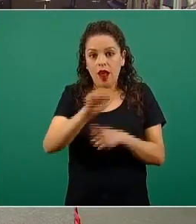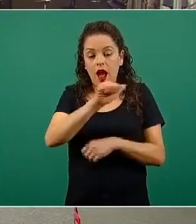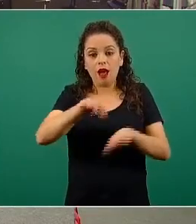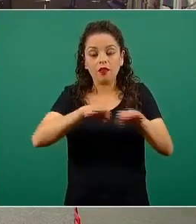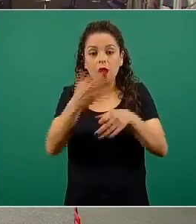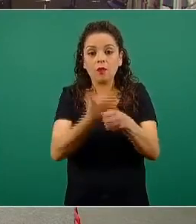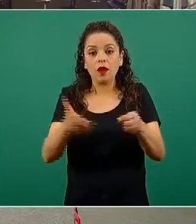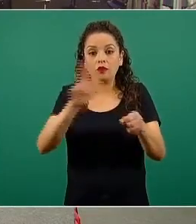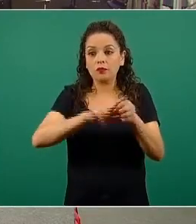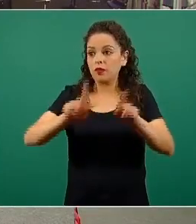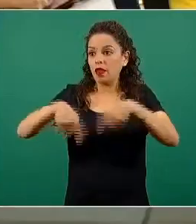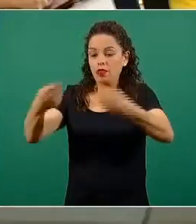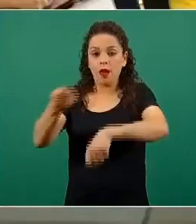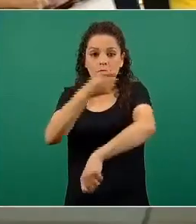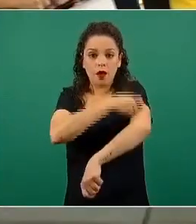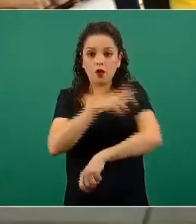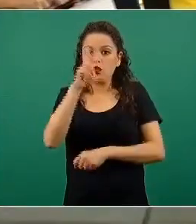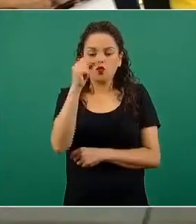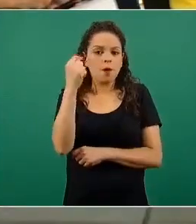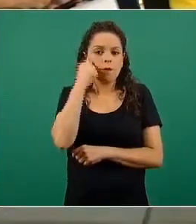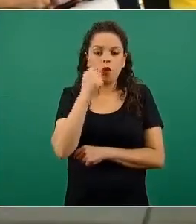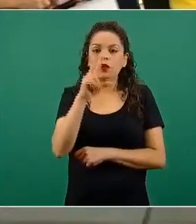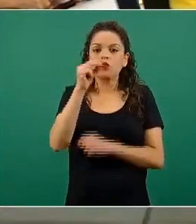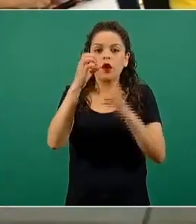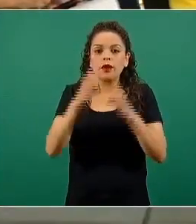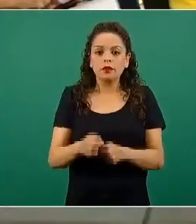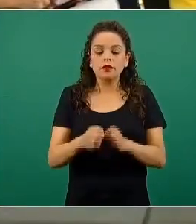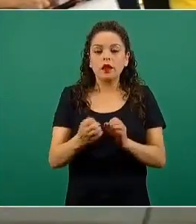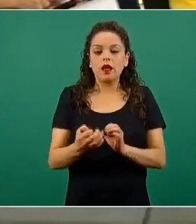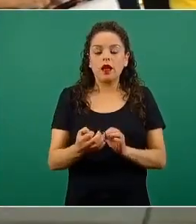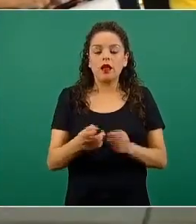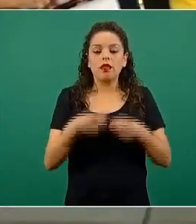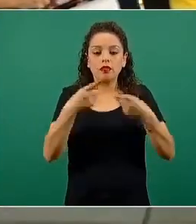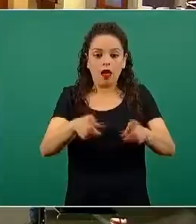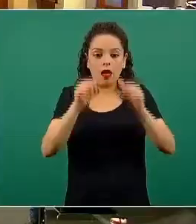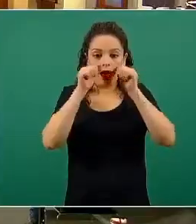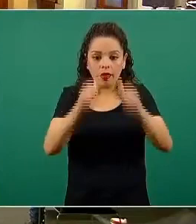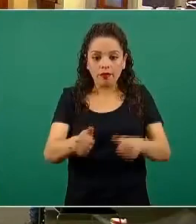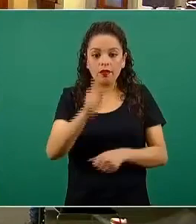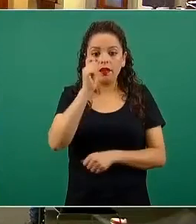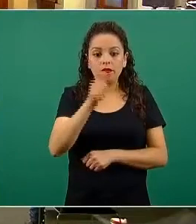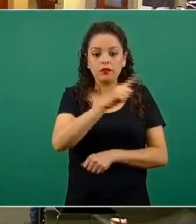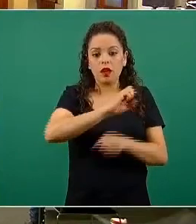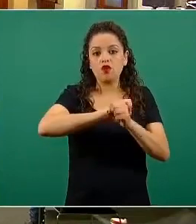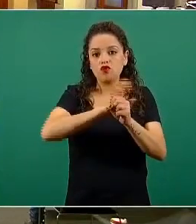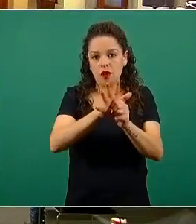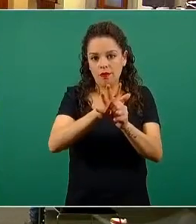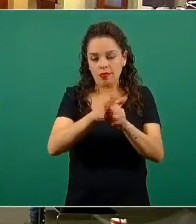la vacuna, aunque no esté en la primera línea del COVID, perdón.